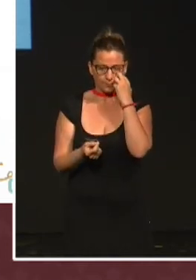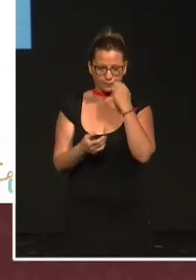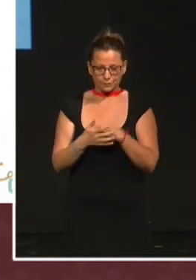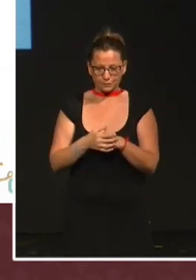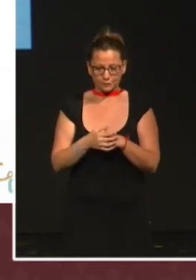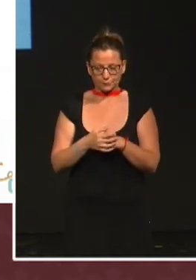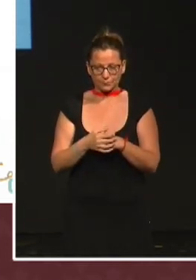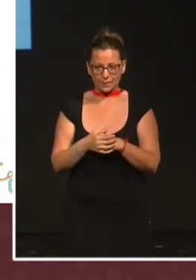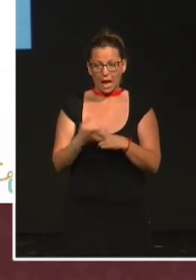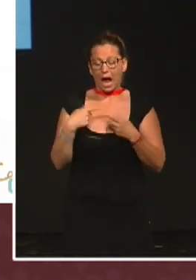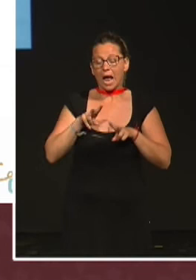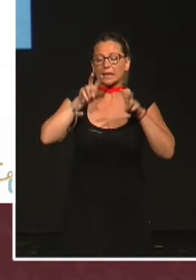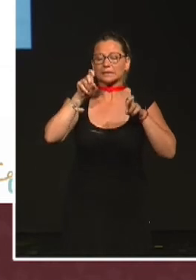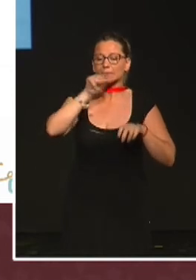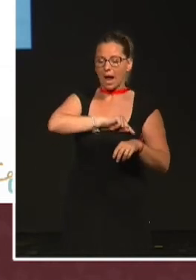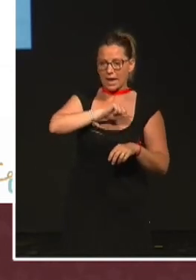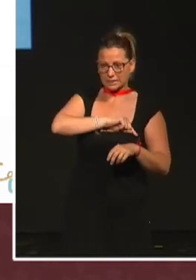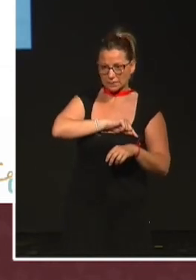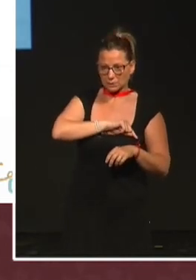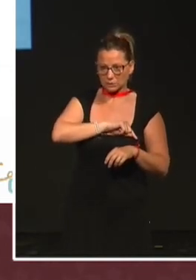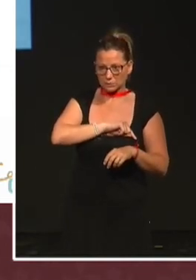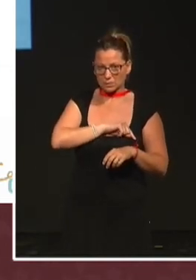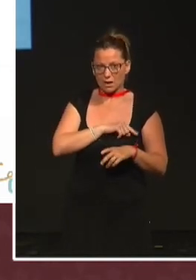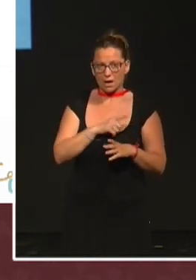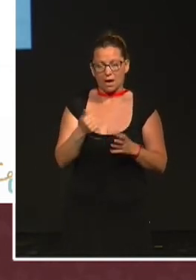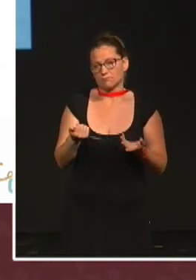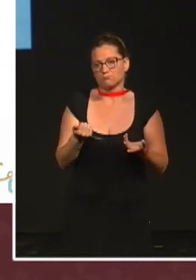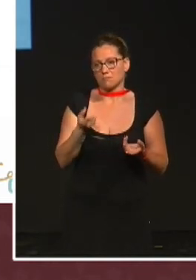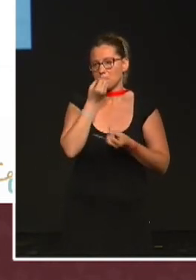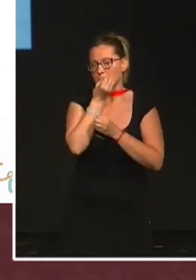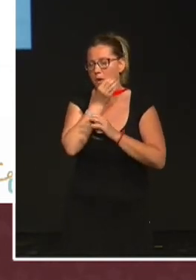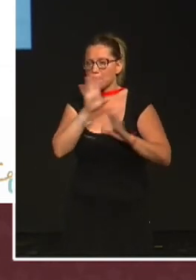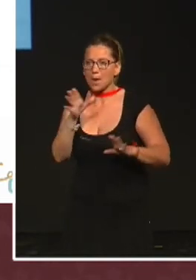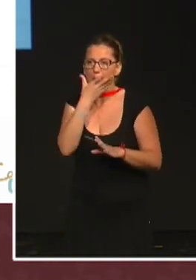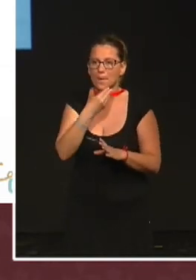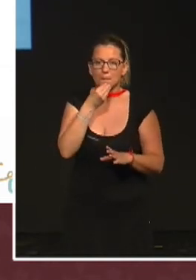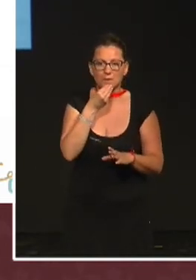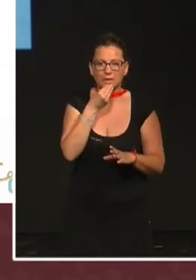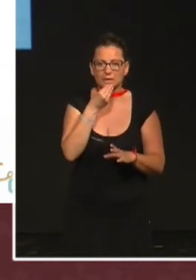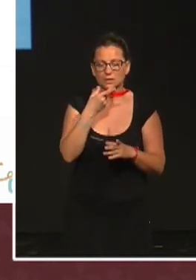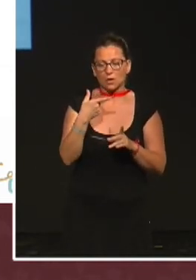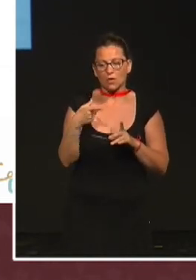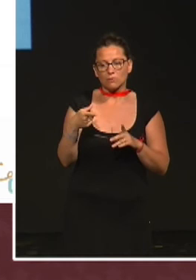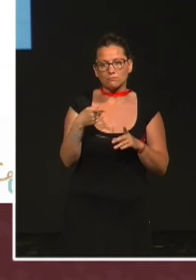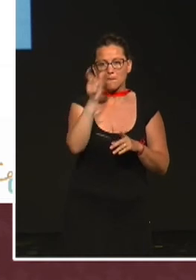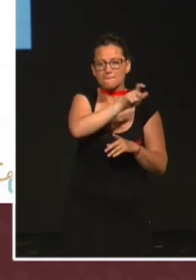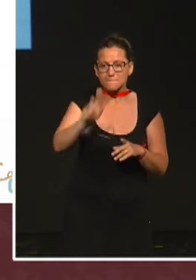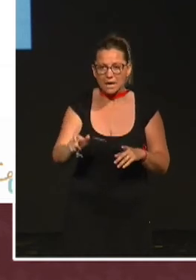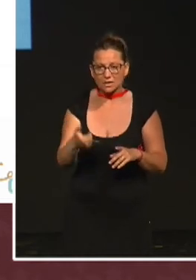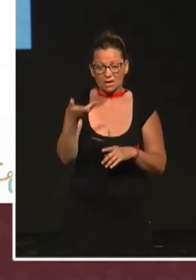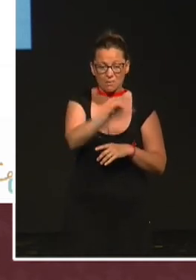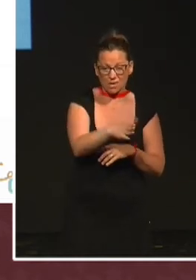Volviendo al tema ético, no hay nada más bonito que mantener el enlace, digamos, sentimental con aquellas personas que han